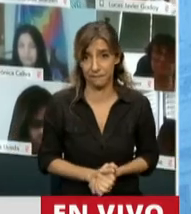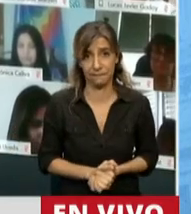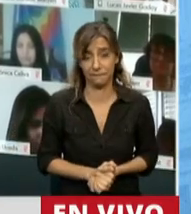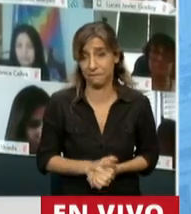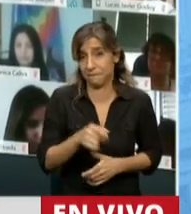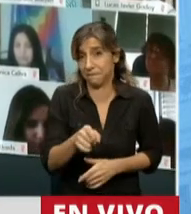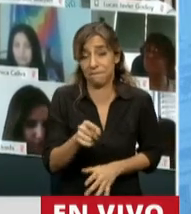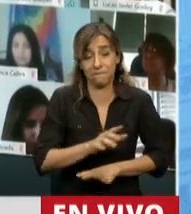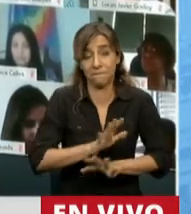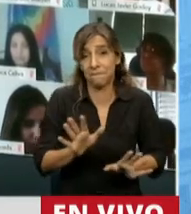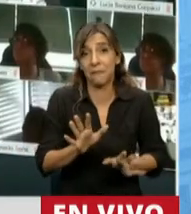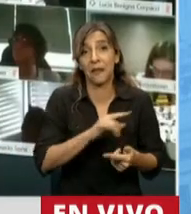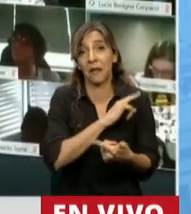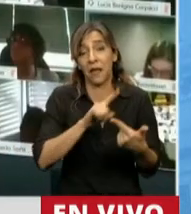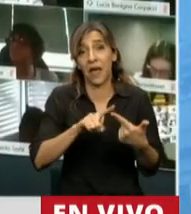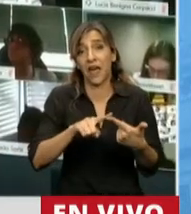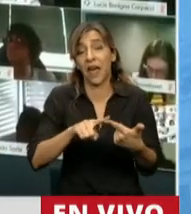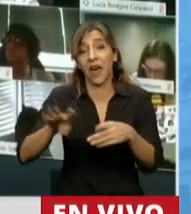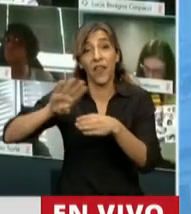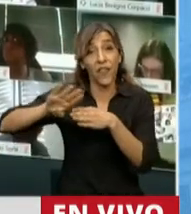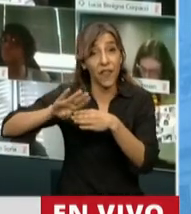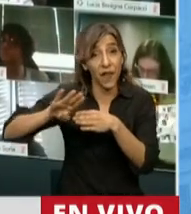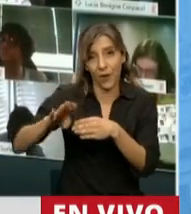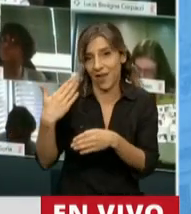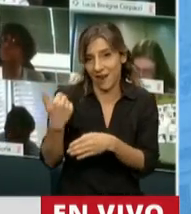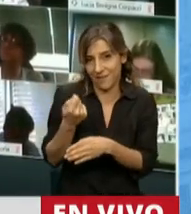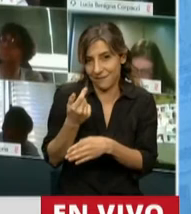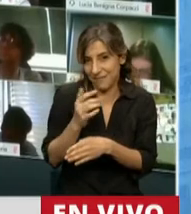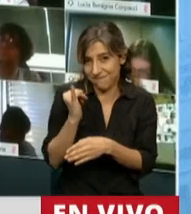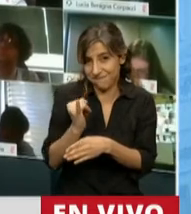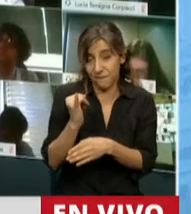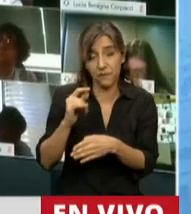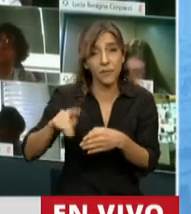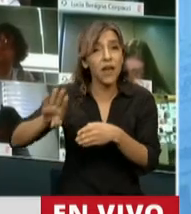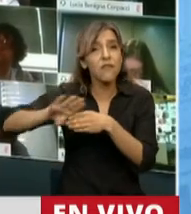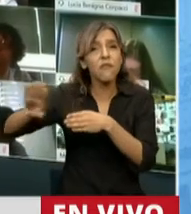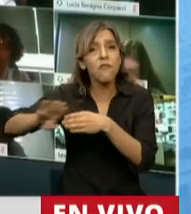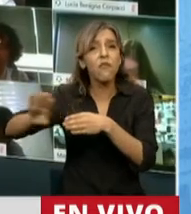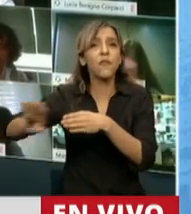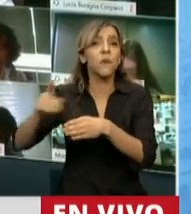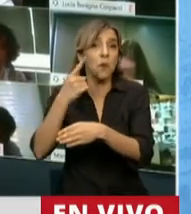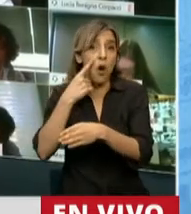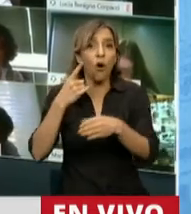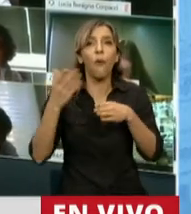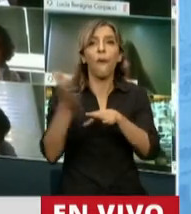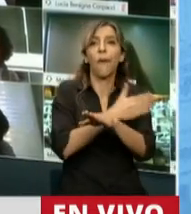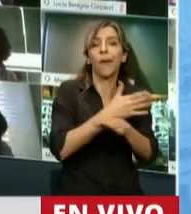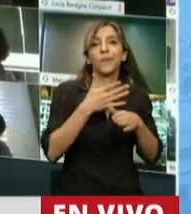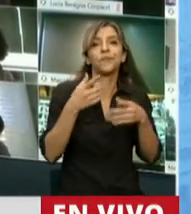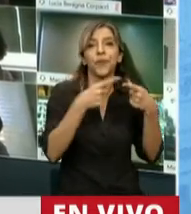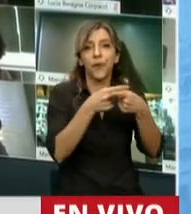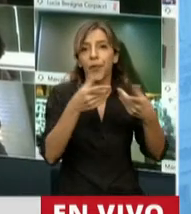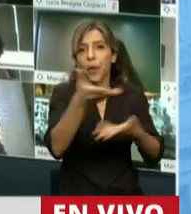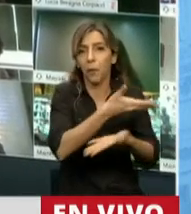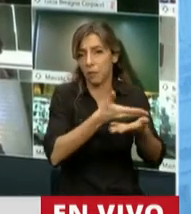Con una deuda que recién mencionaba, que no solo la tomaron sin discutirla con nadie, sino que